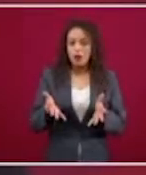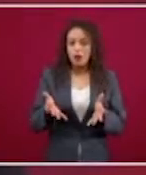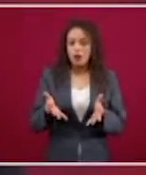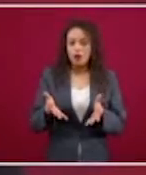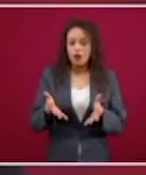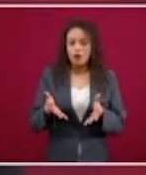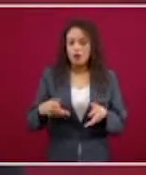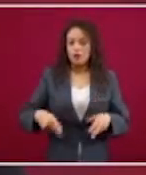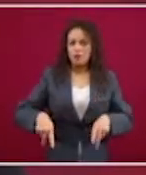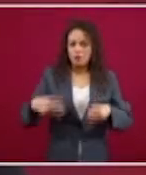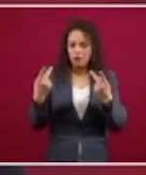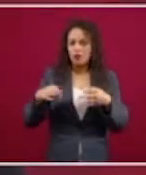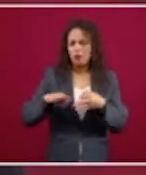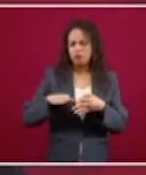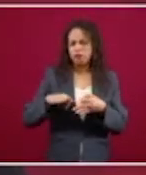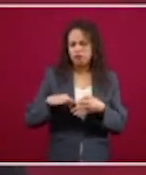continuamente,